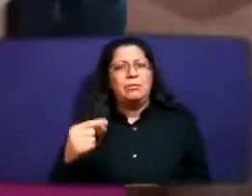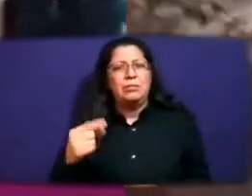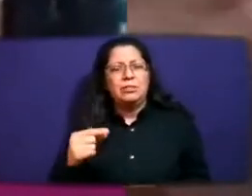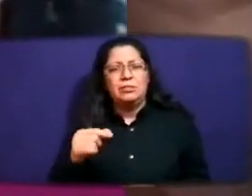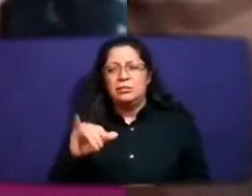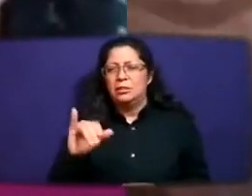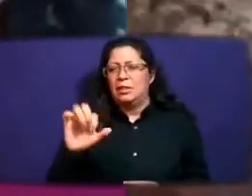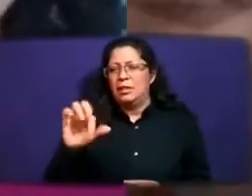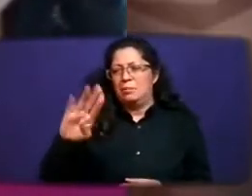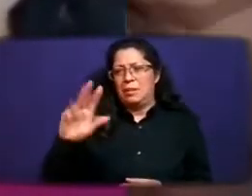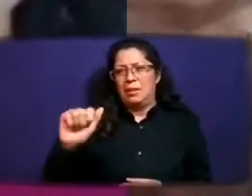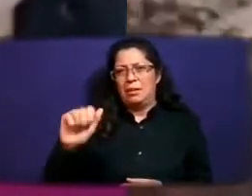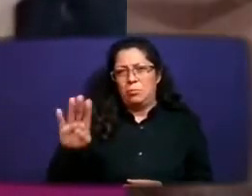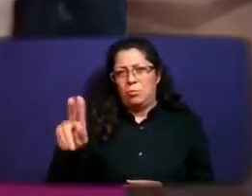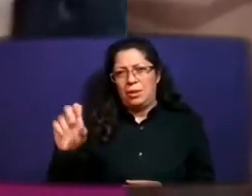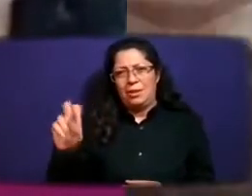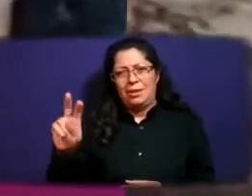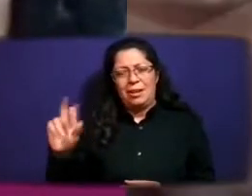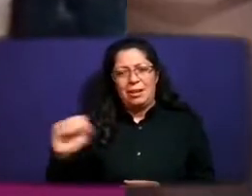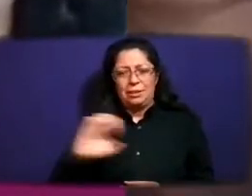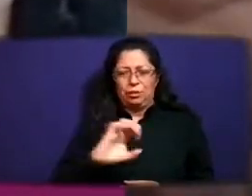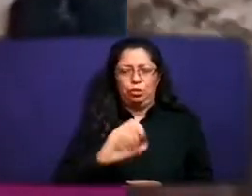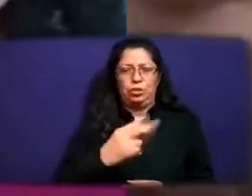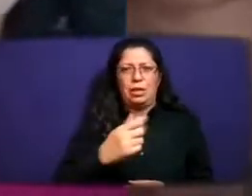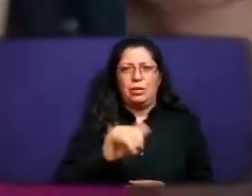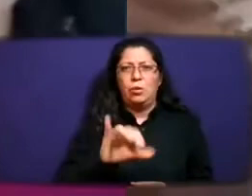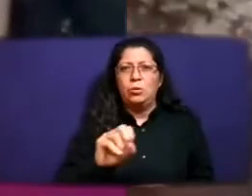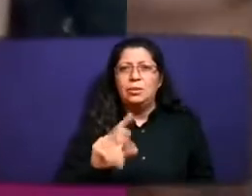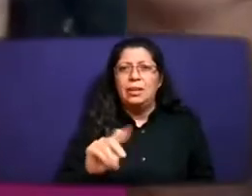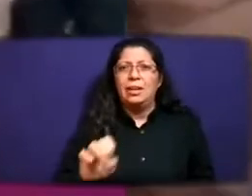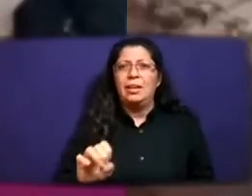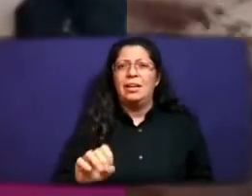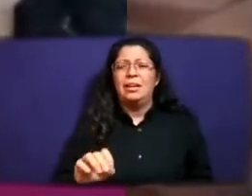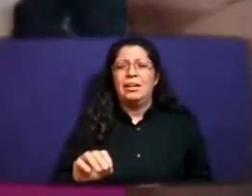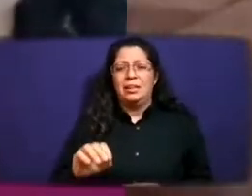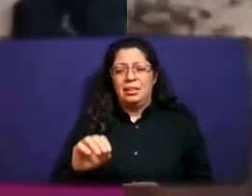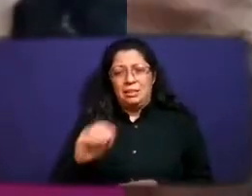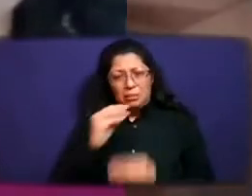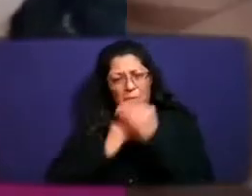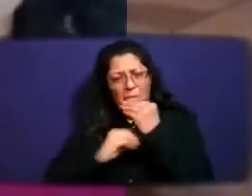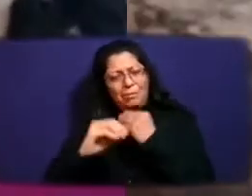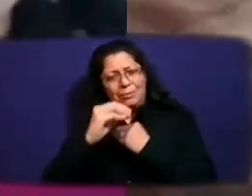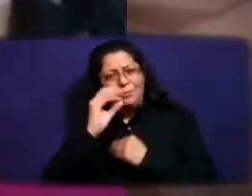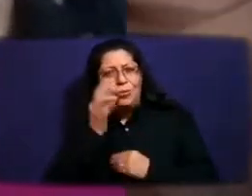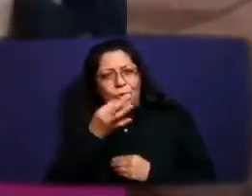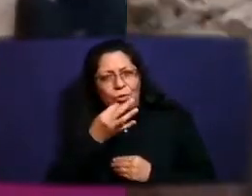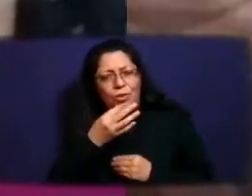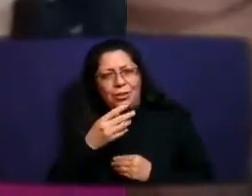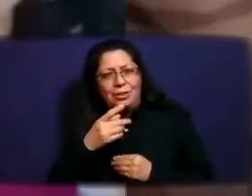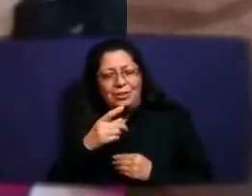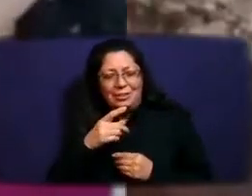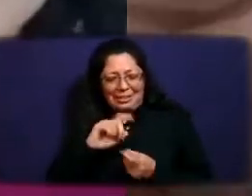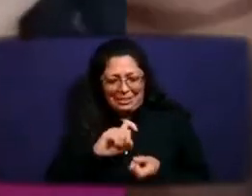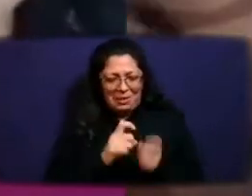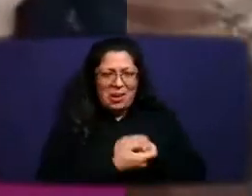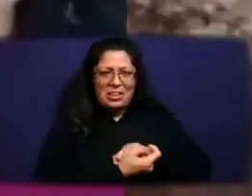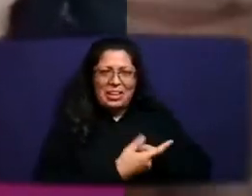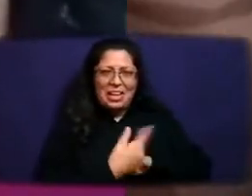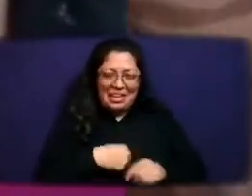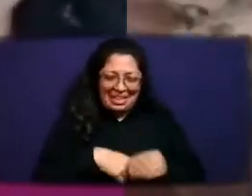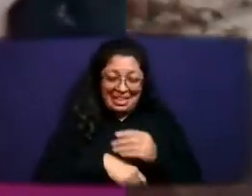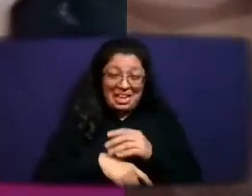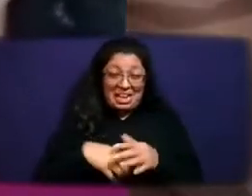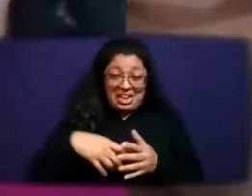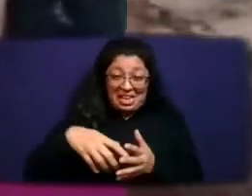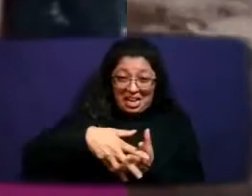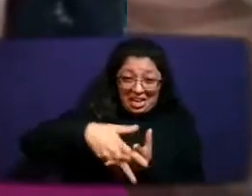hierbabuena, chayote. Come la fruta, convierte la raíz en